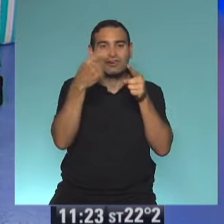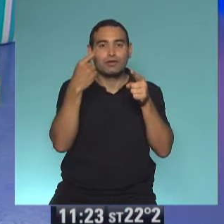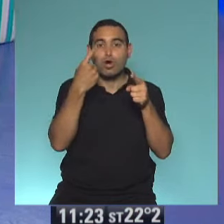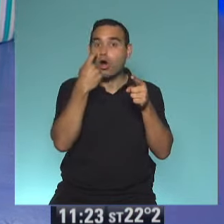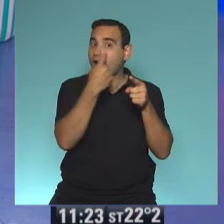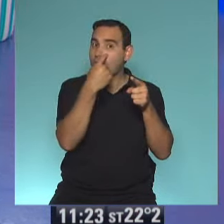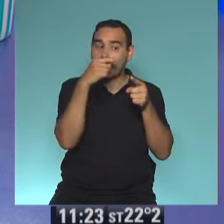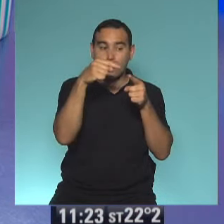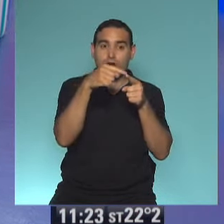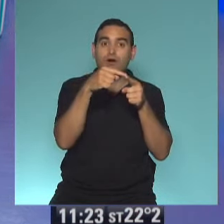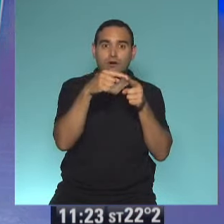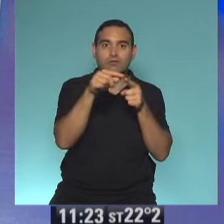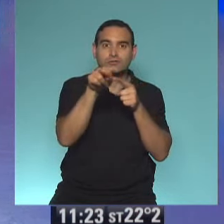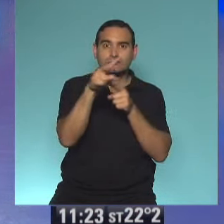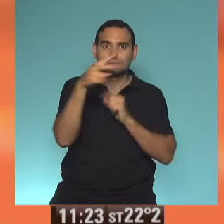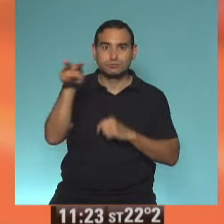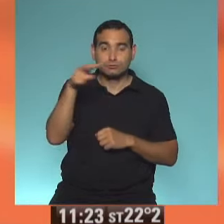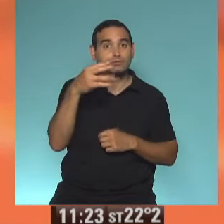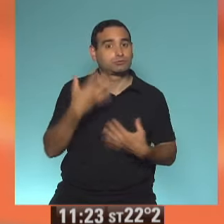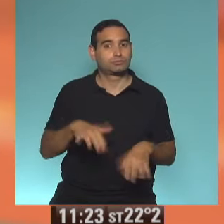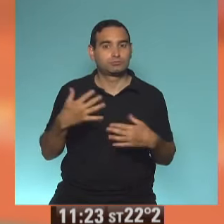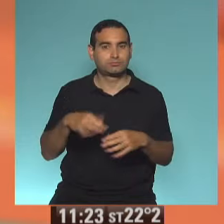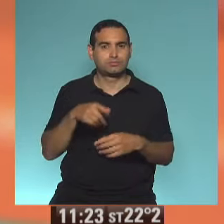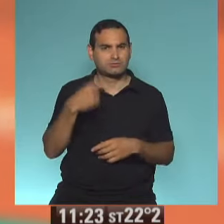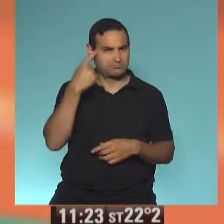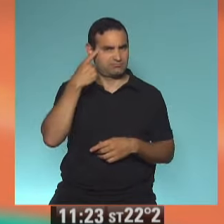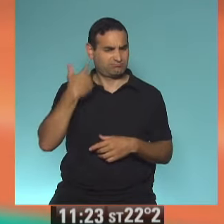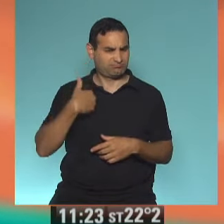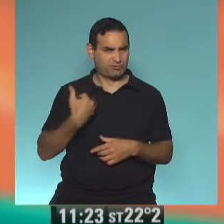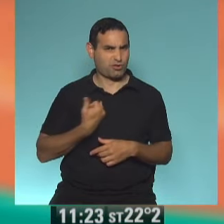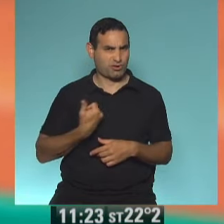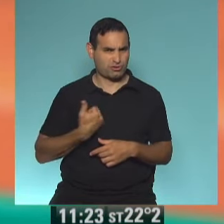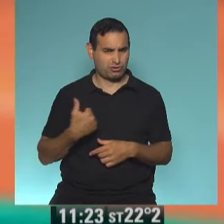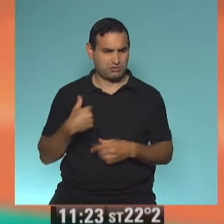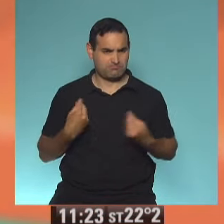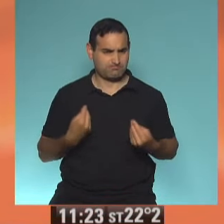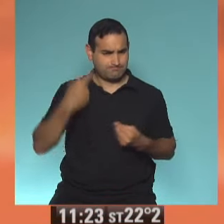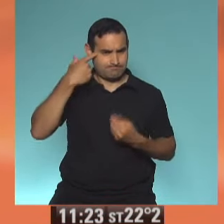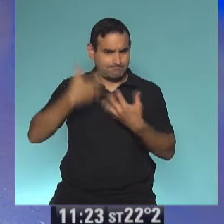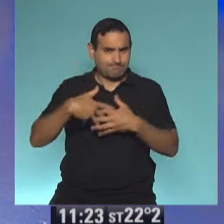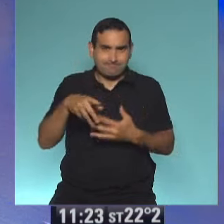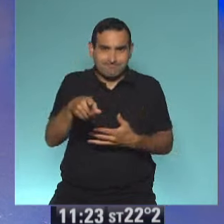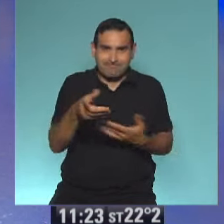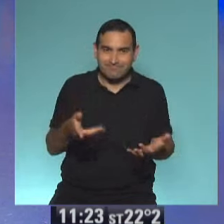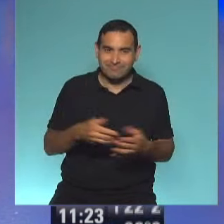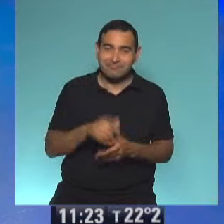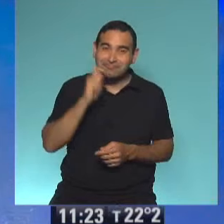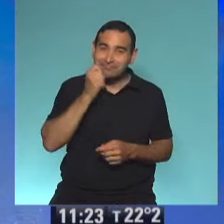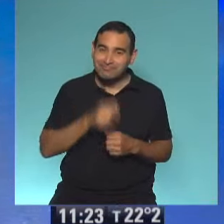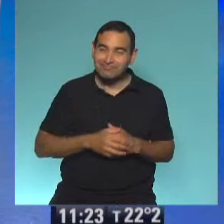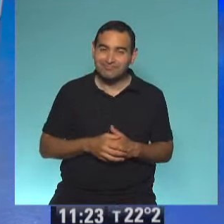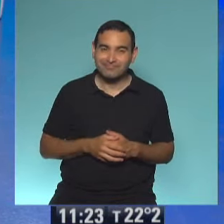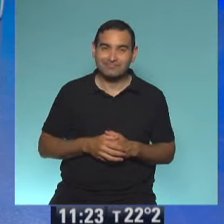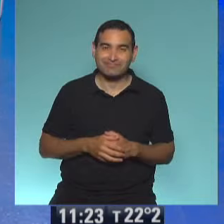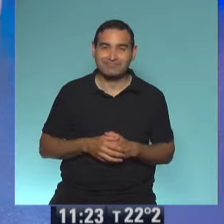Mira para todos lados porque dice, ¿dónde estoy? ¿Dónde estoy? Se pregunta. Miren qué lindo.